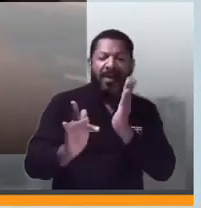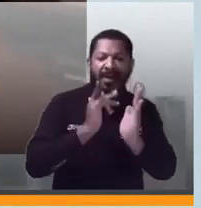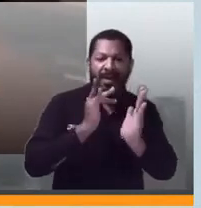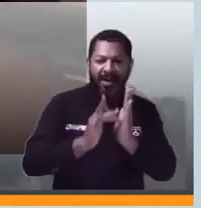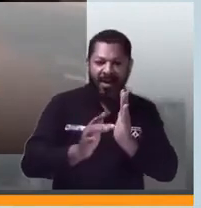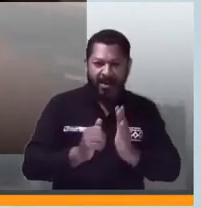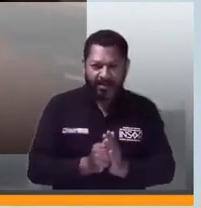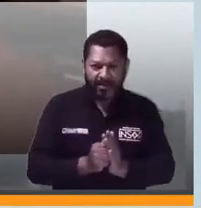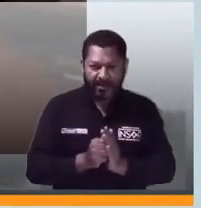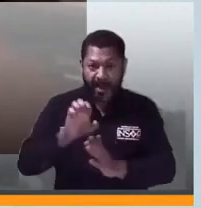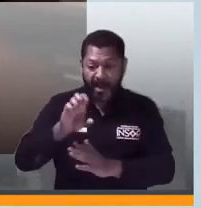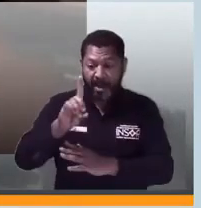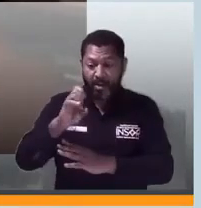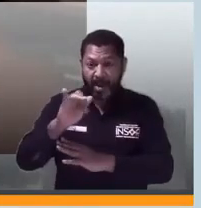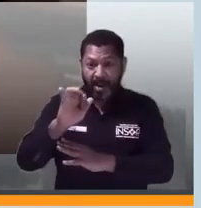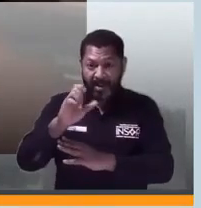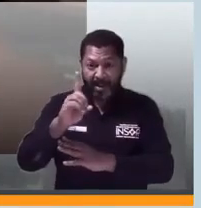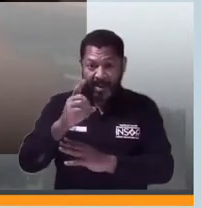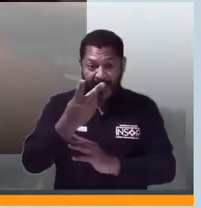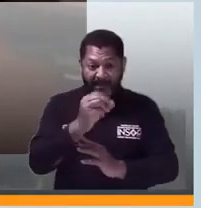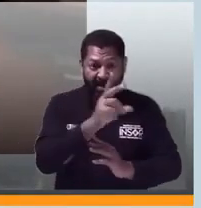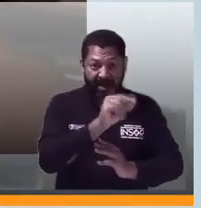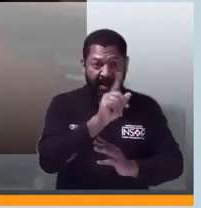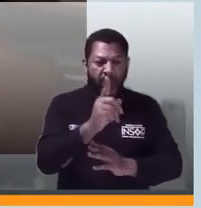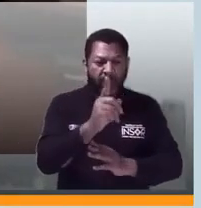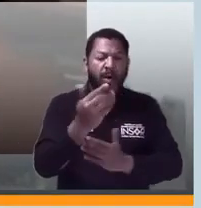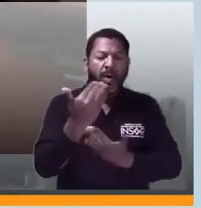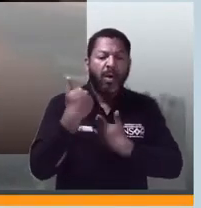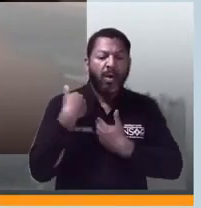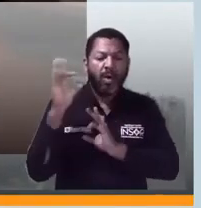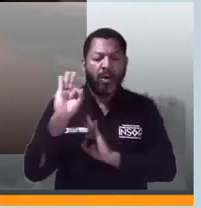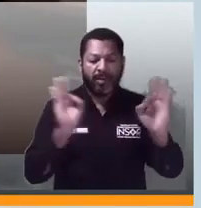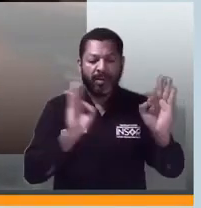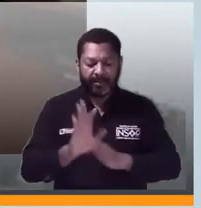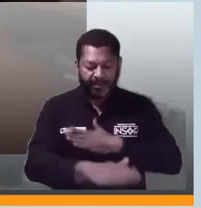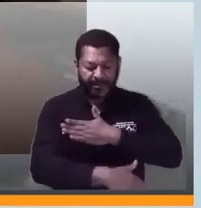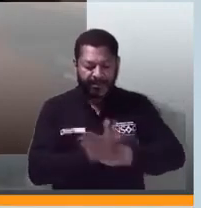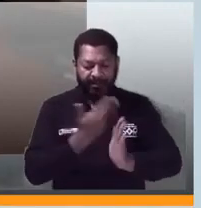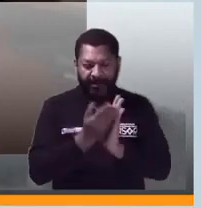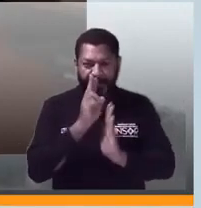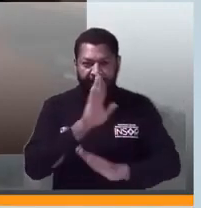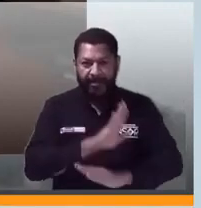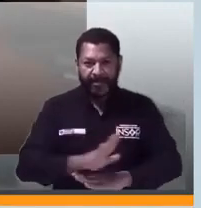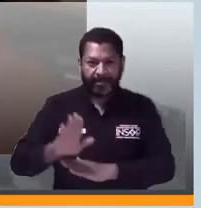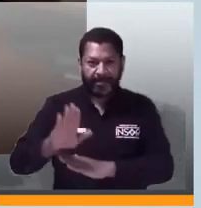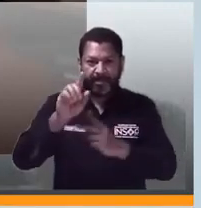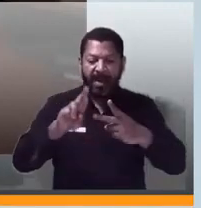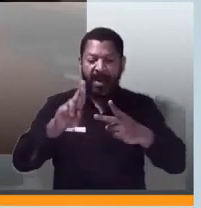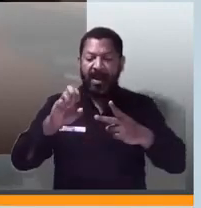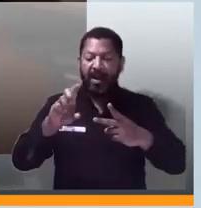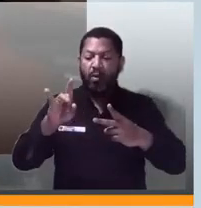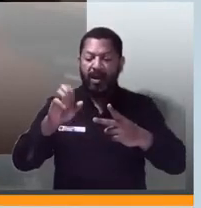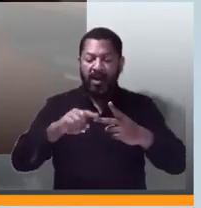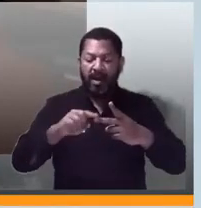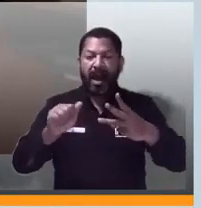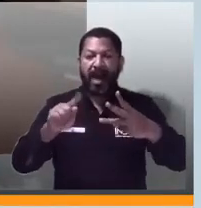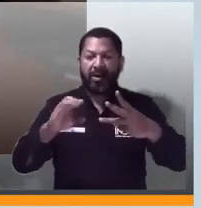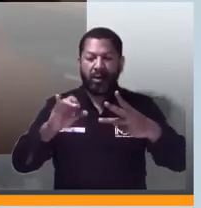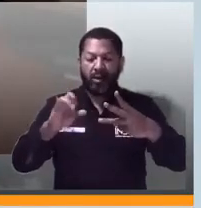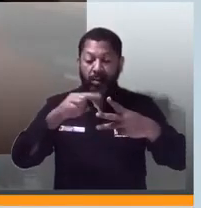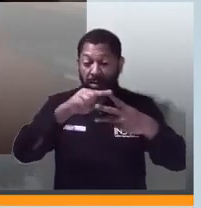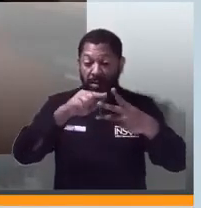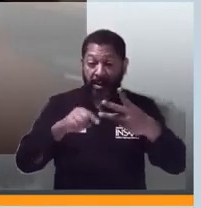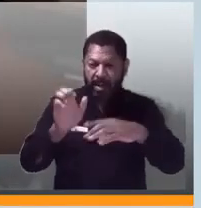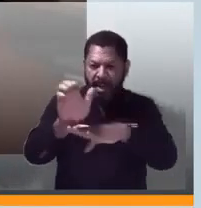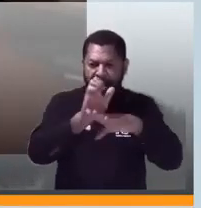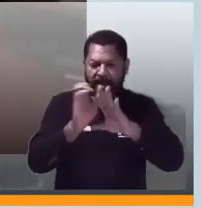digitales. Educated 2020 es un evento organizado por el Ministerio de Educación Nacional, Red Únete y Ascún, el cual